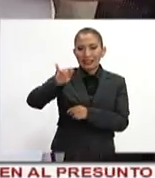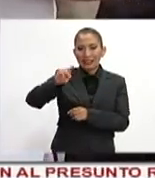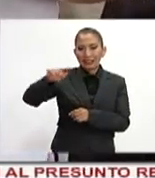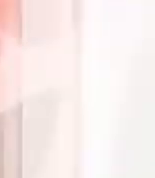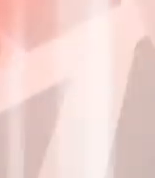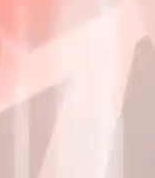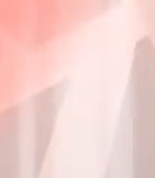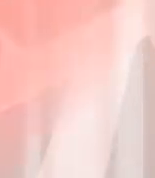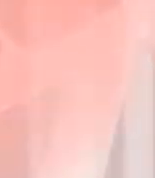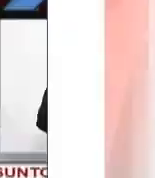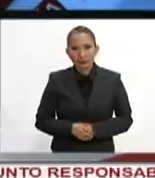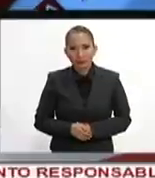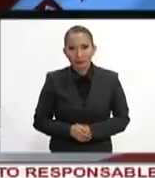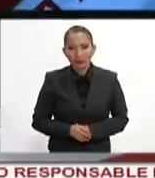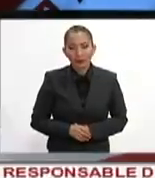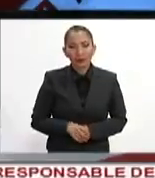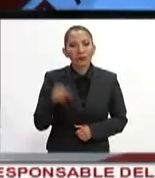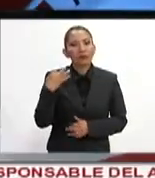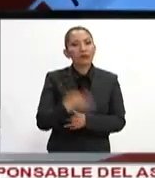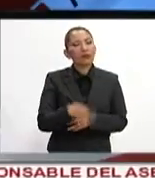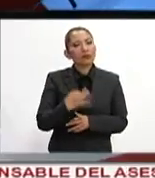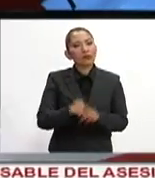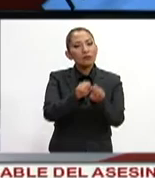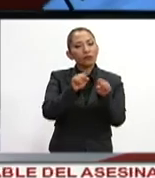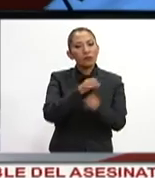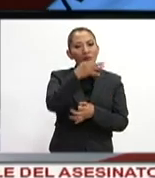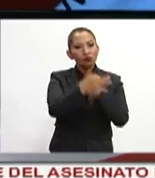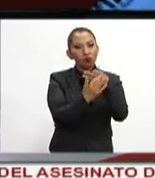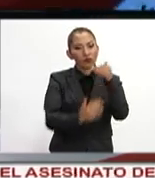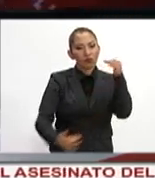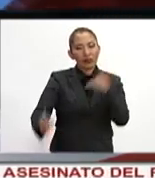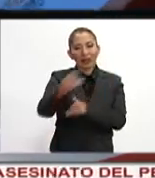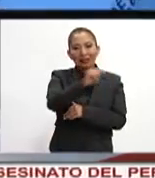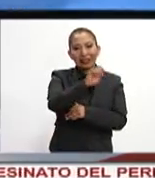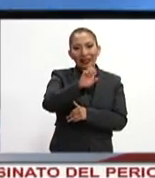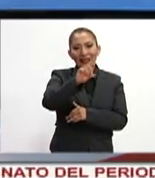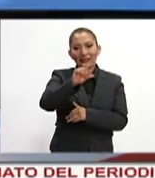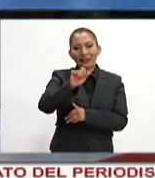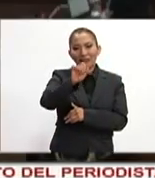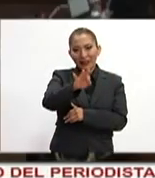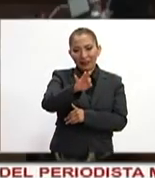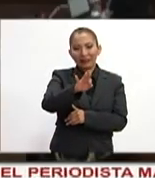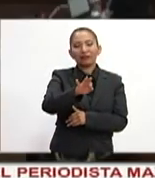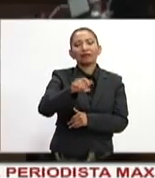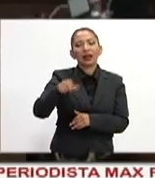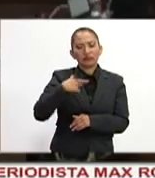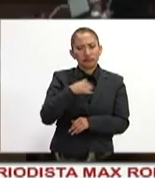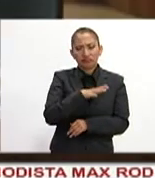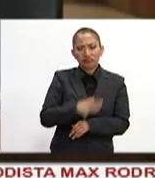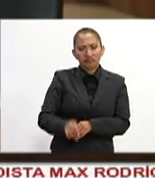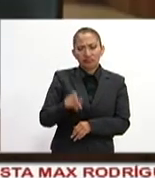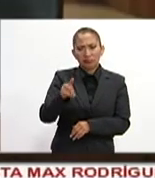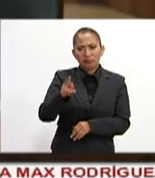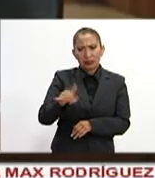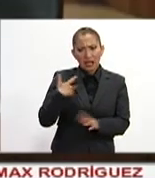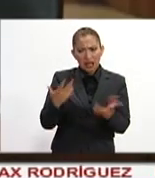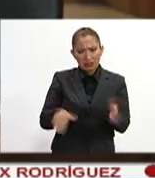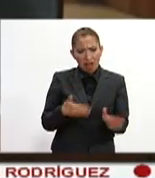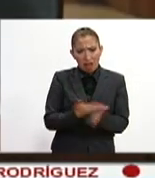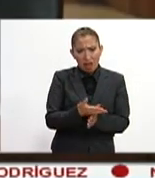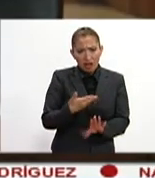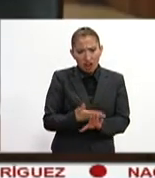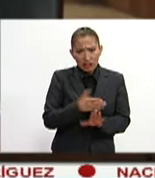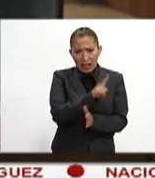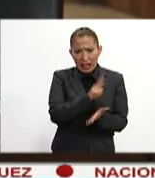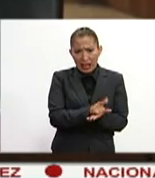distritos. Mientras tanto, la Sala Superior del Tribunal Electoral del Poder Judicial de la Federación rechazó que el PRI haya cometido violaciones